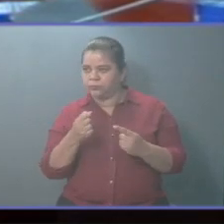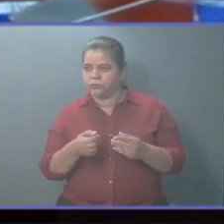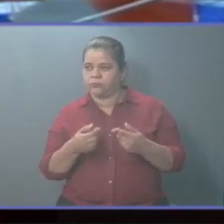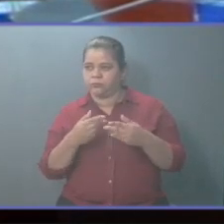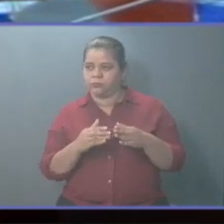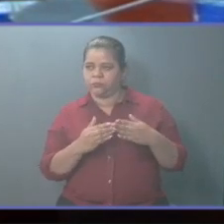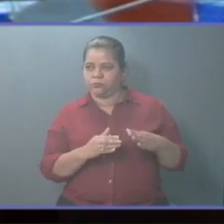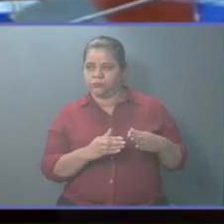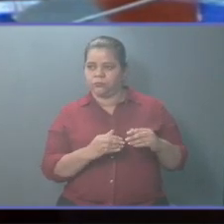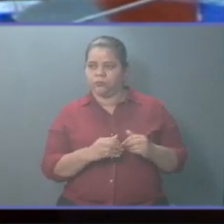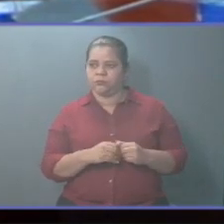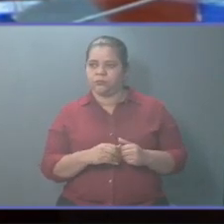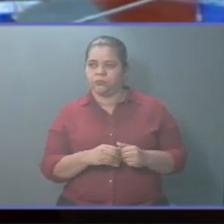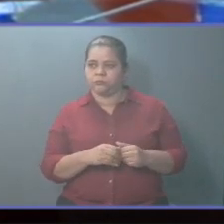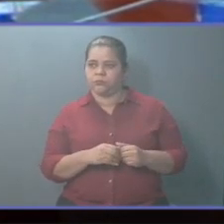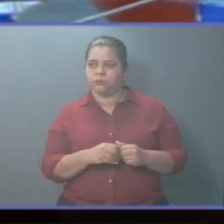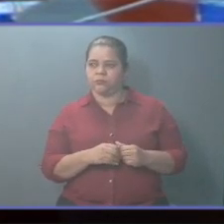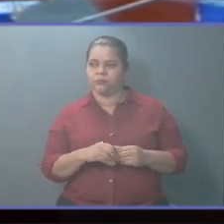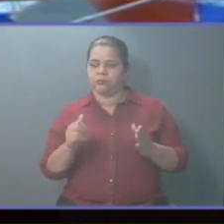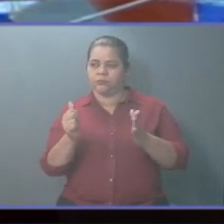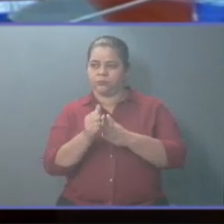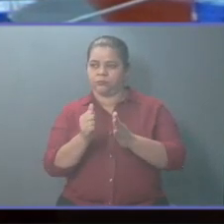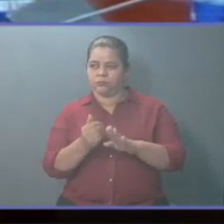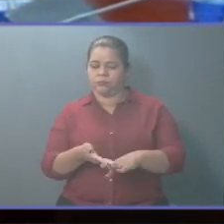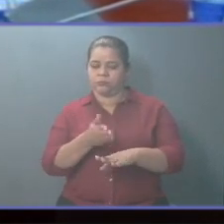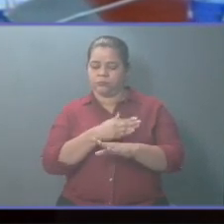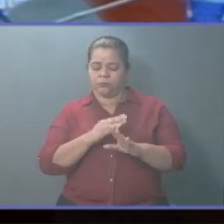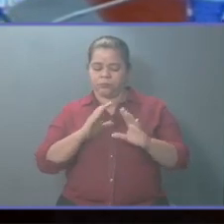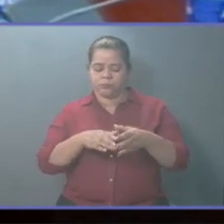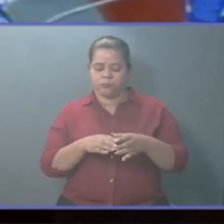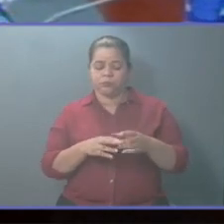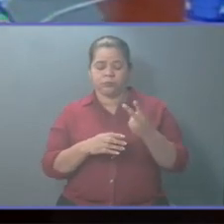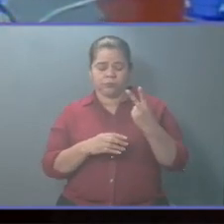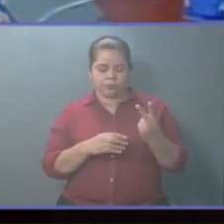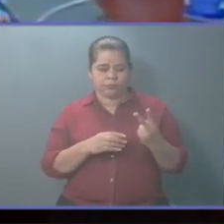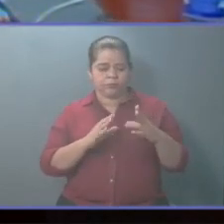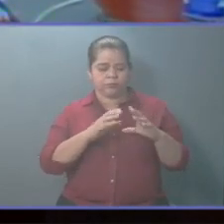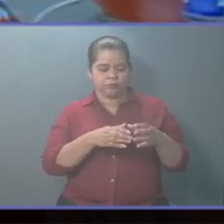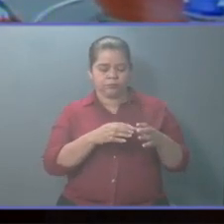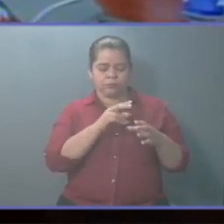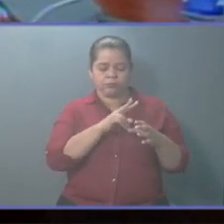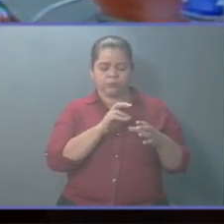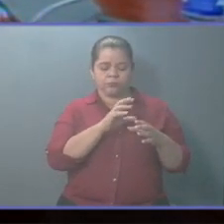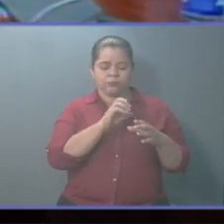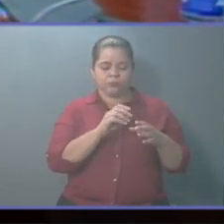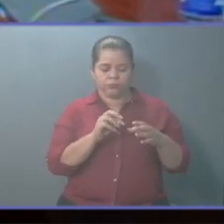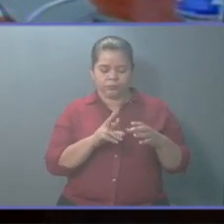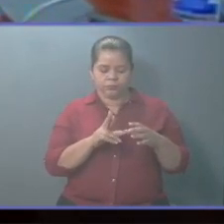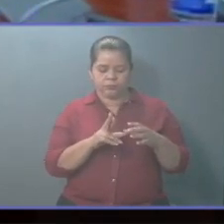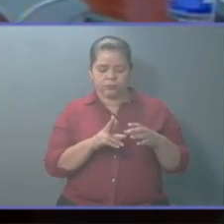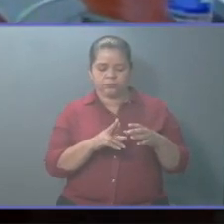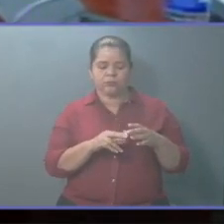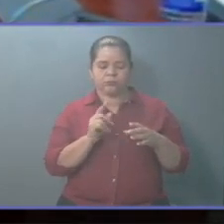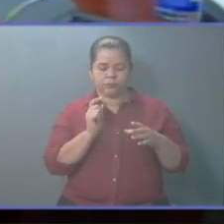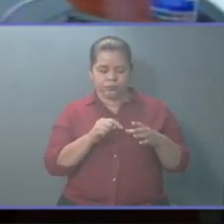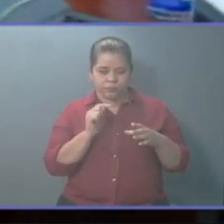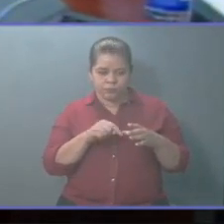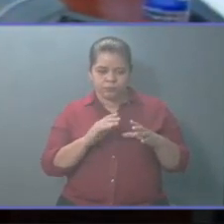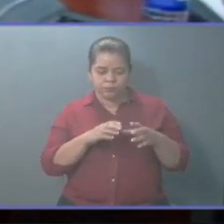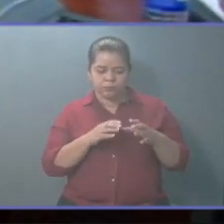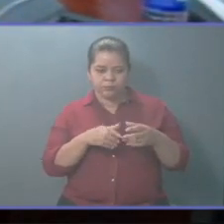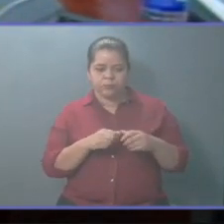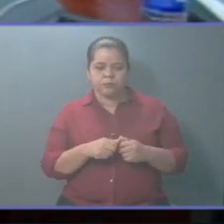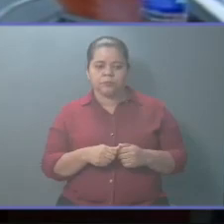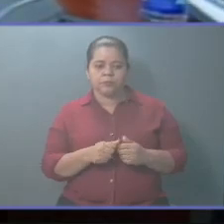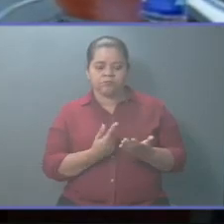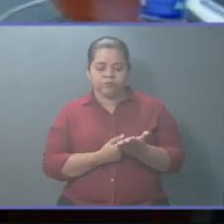contrario. De hecho, en el anterior comité hay dos comités veedores. Vean, uno para ver el de los